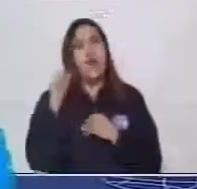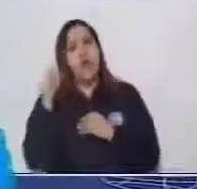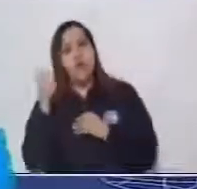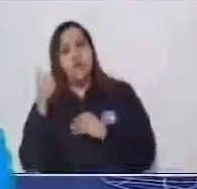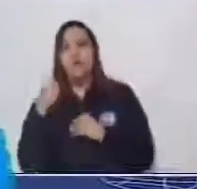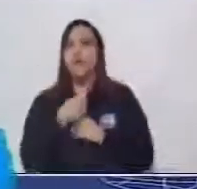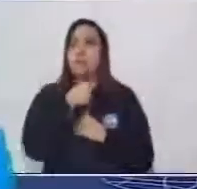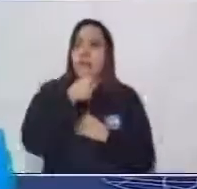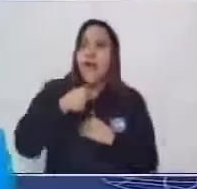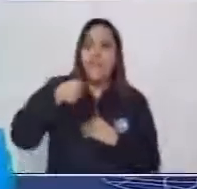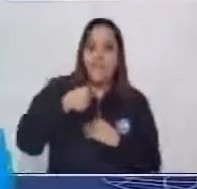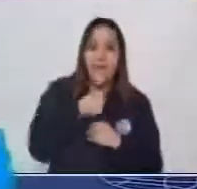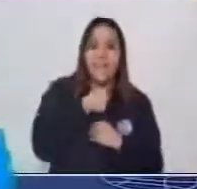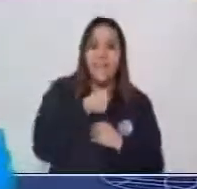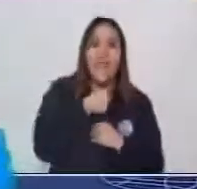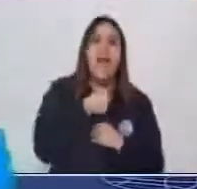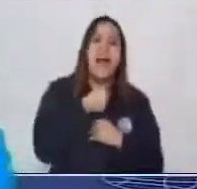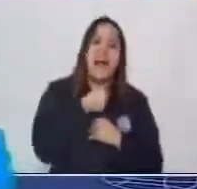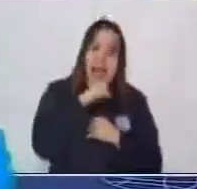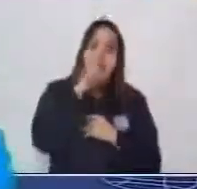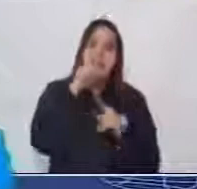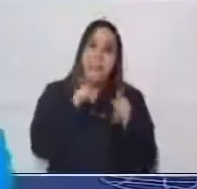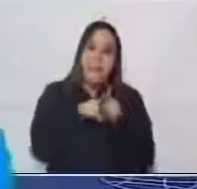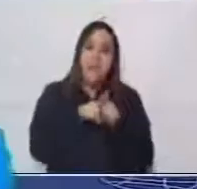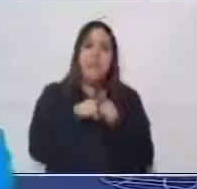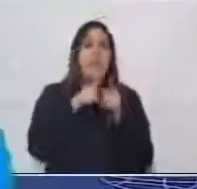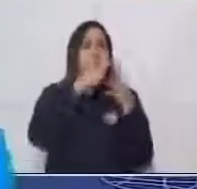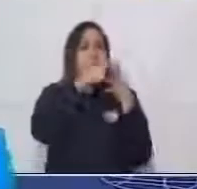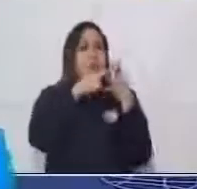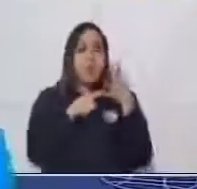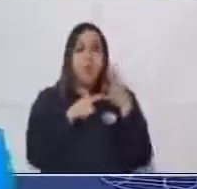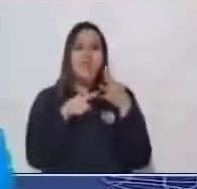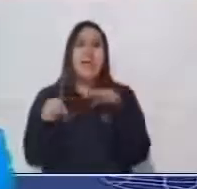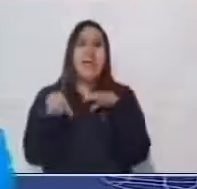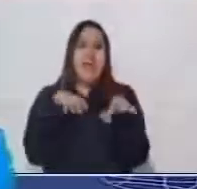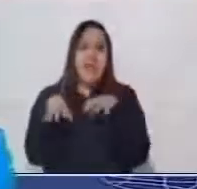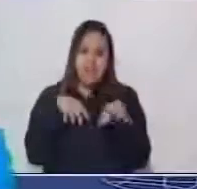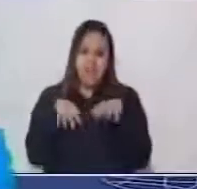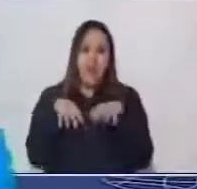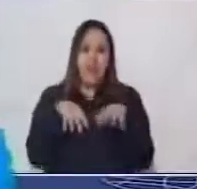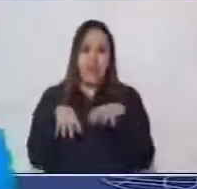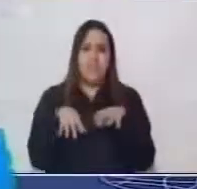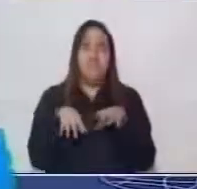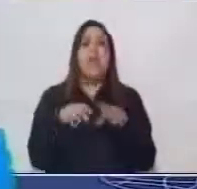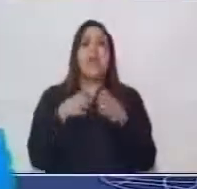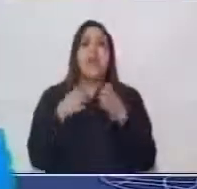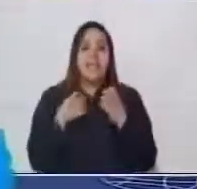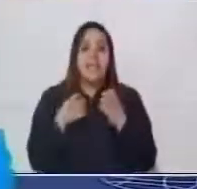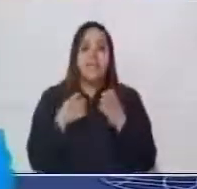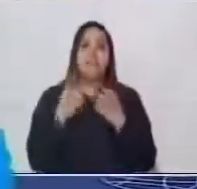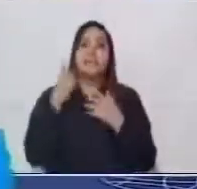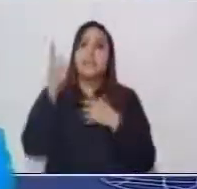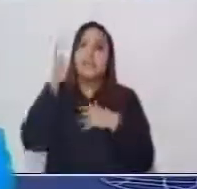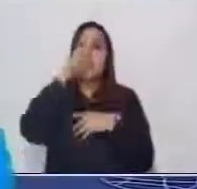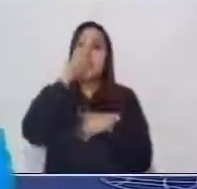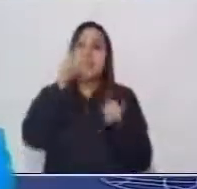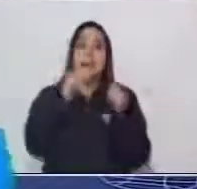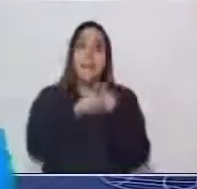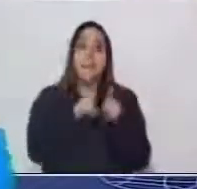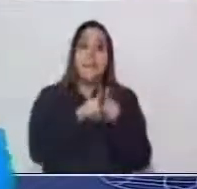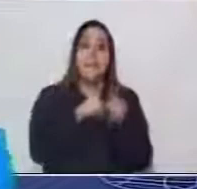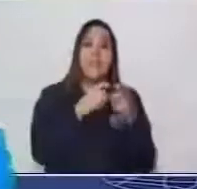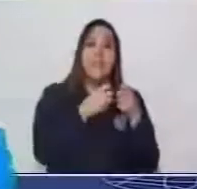a enumerar qué está pasando, a enumerar ciertas acciones. Y en ese sentido, entonces, si estamos